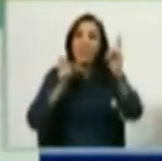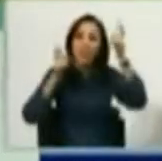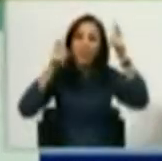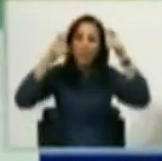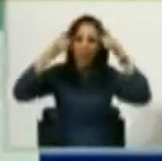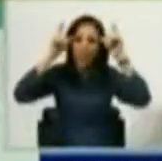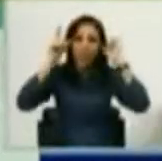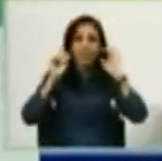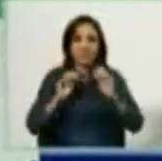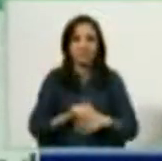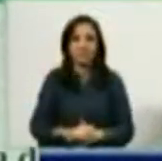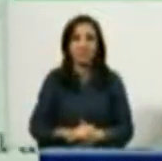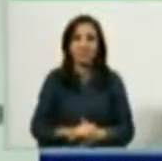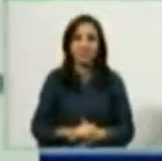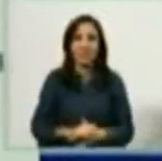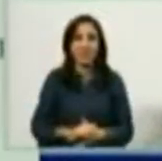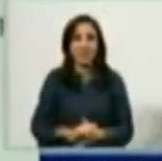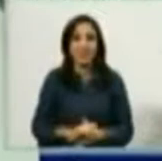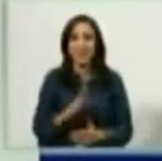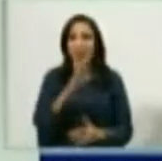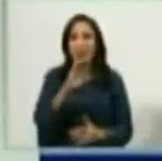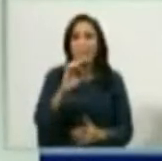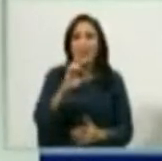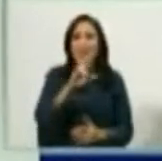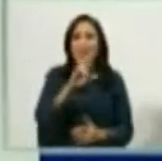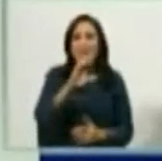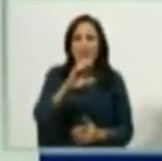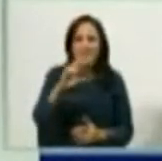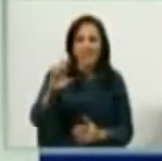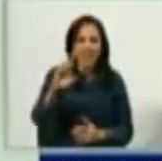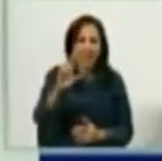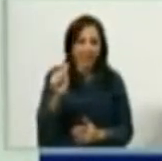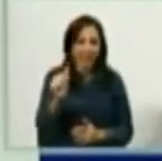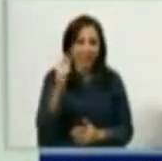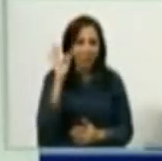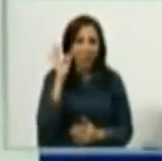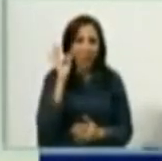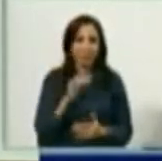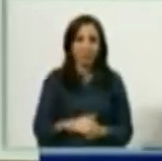ABC periódico además de decir franquista